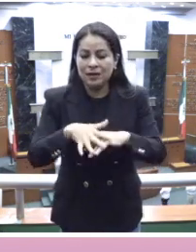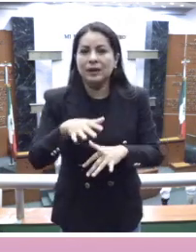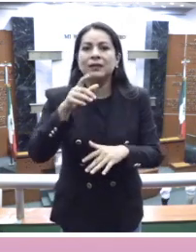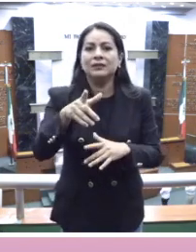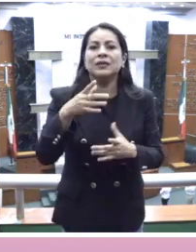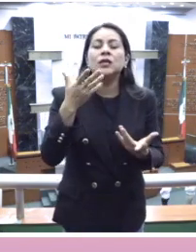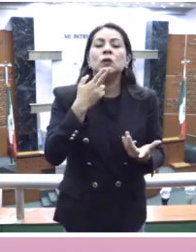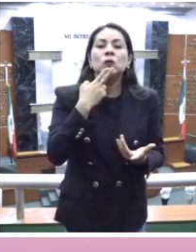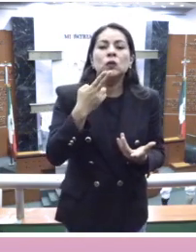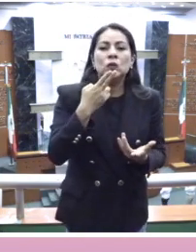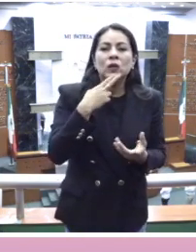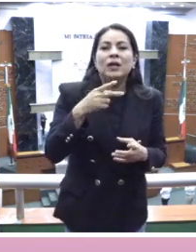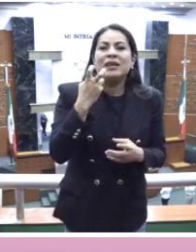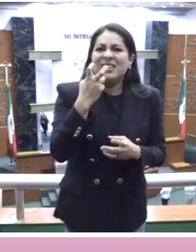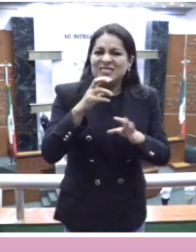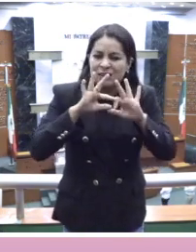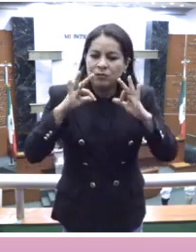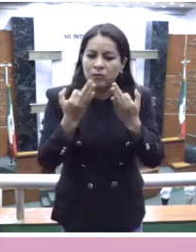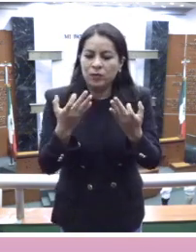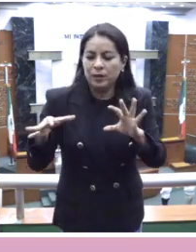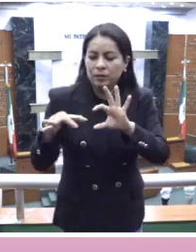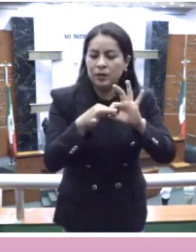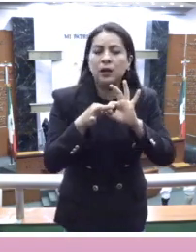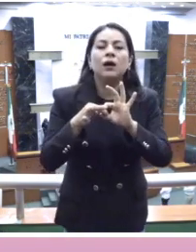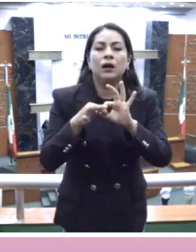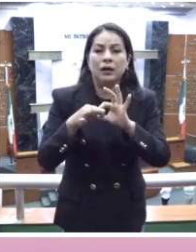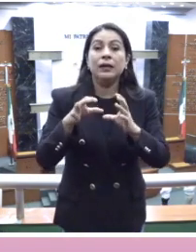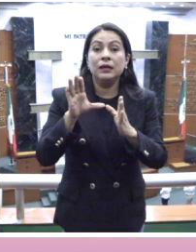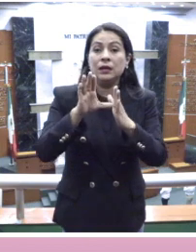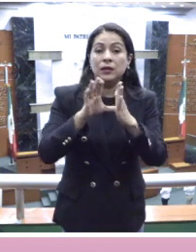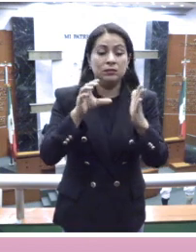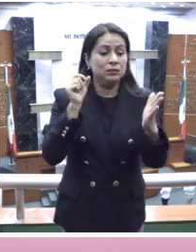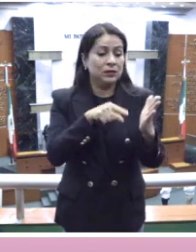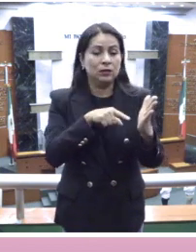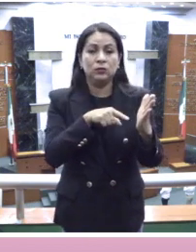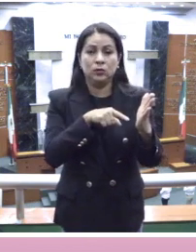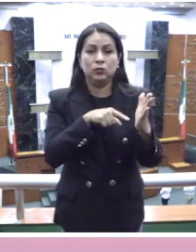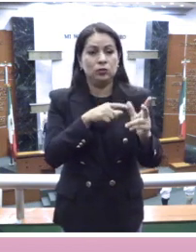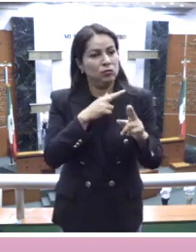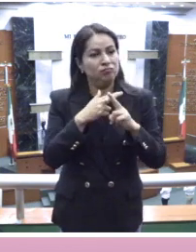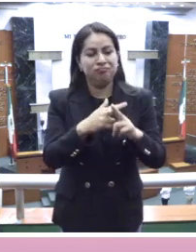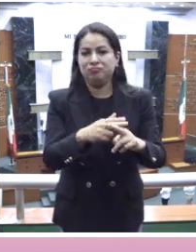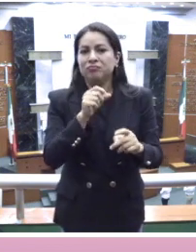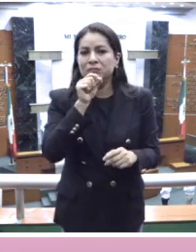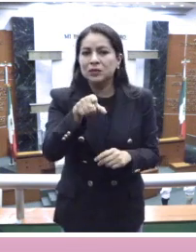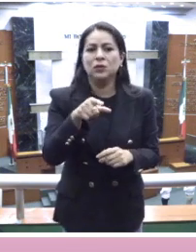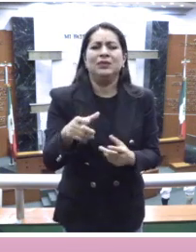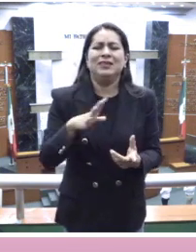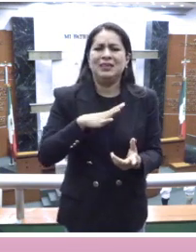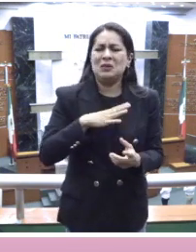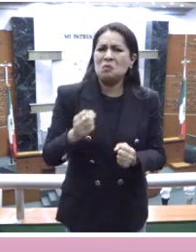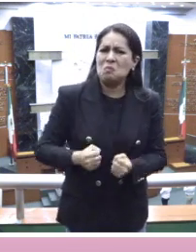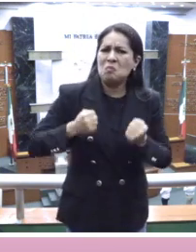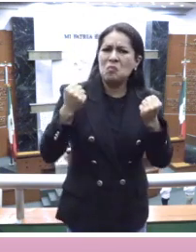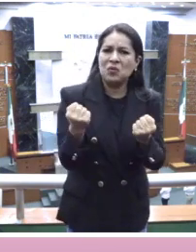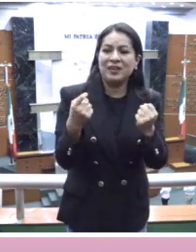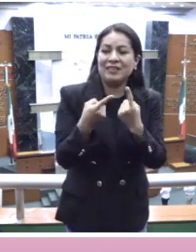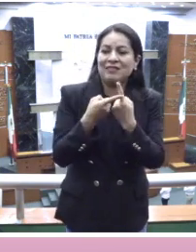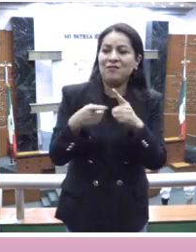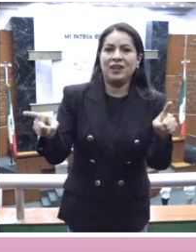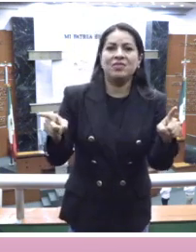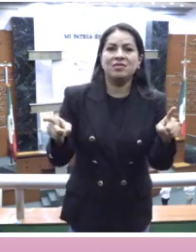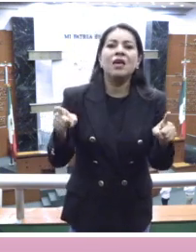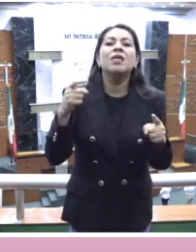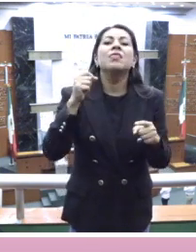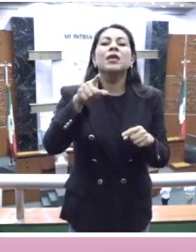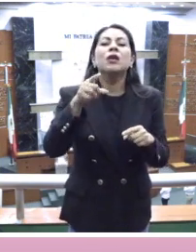y funcionar de esta manera conjunta, el constituyente permanente configura un poder perfectamente diferenciado